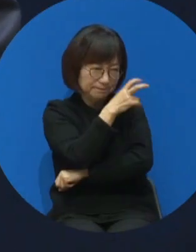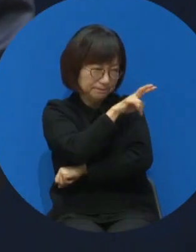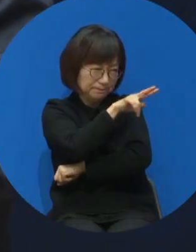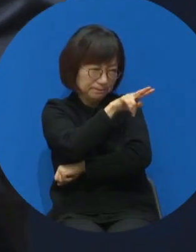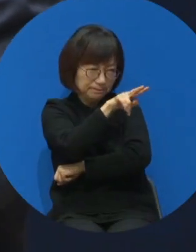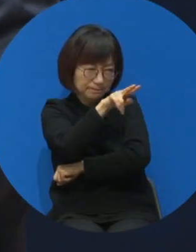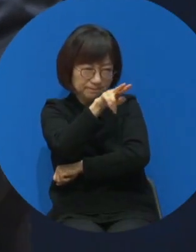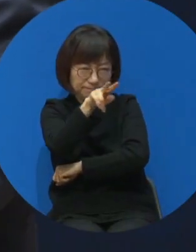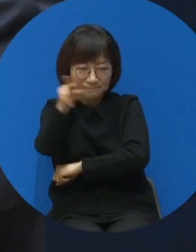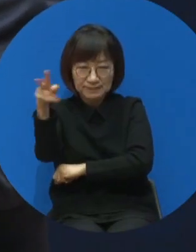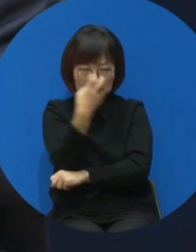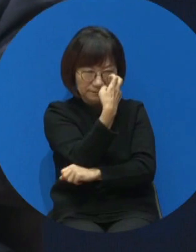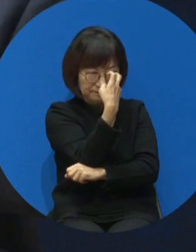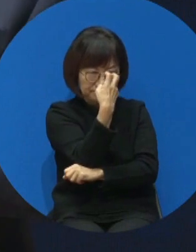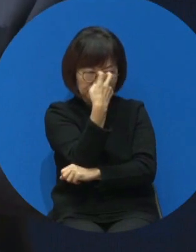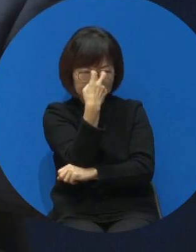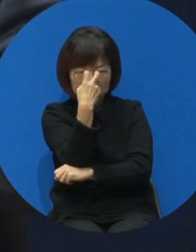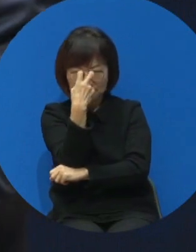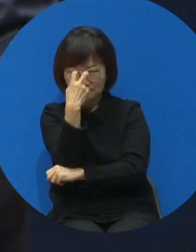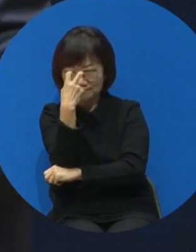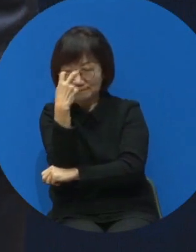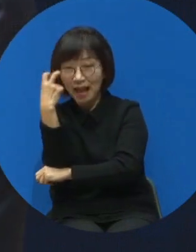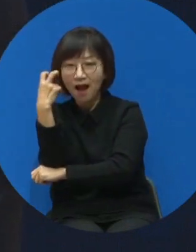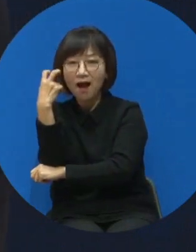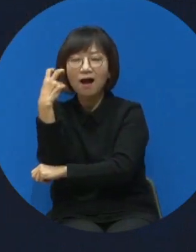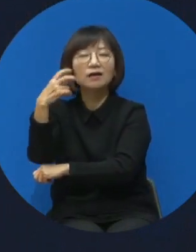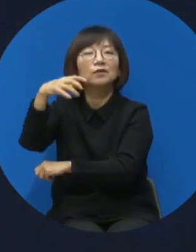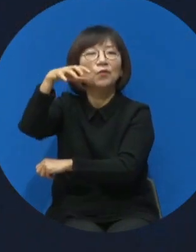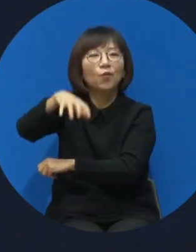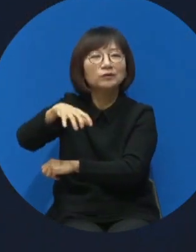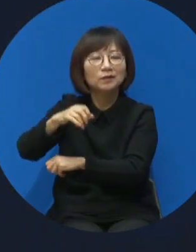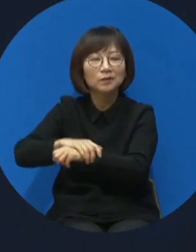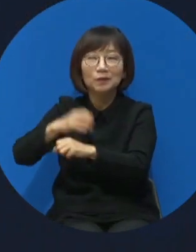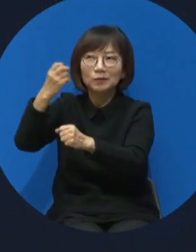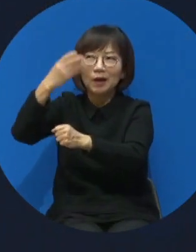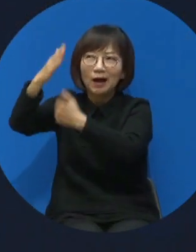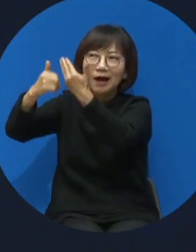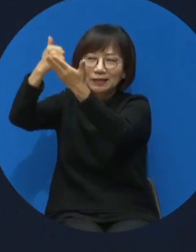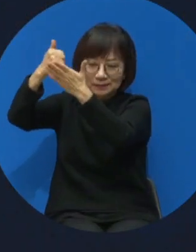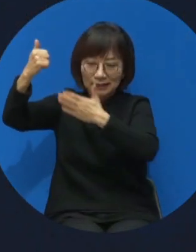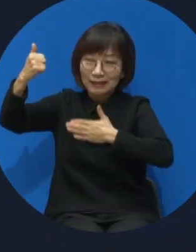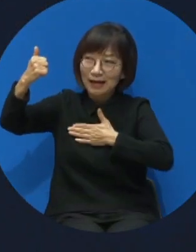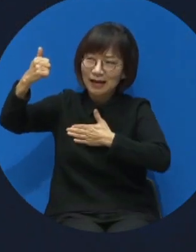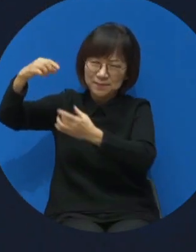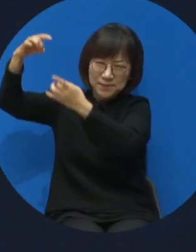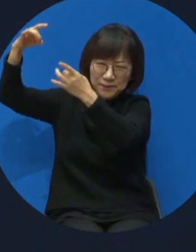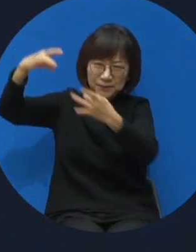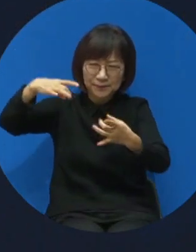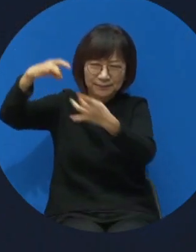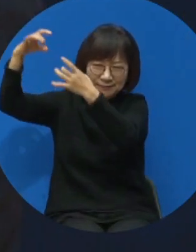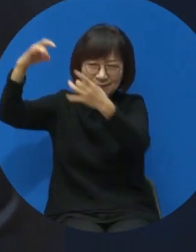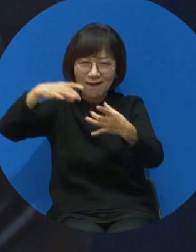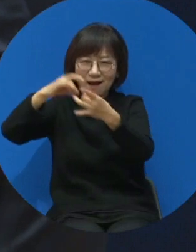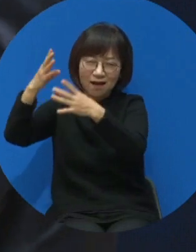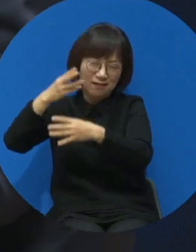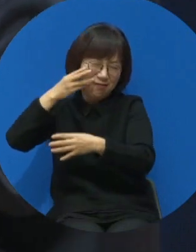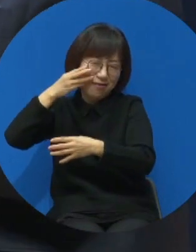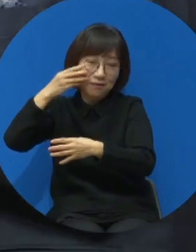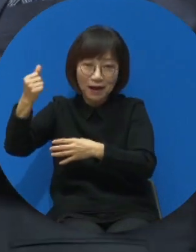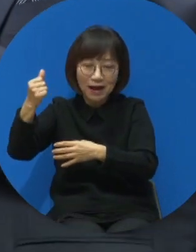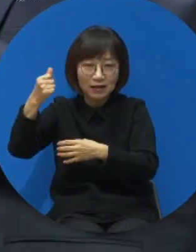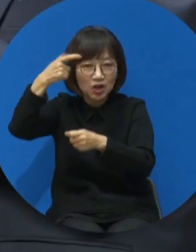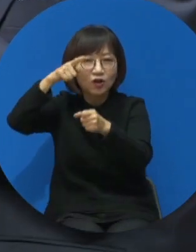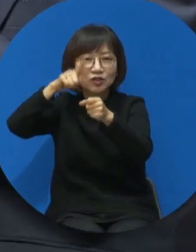y y reunión se consigue bajar a un gato a non giunge antena de bateo y esta es la antena espiritual para